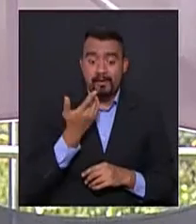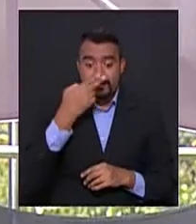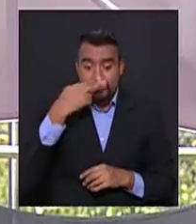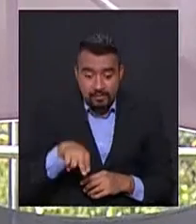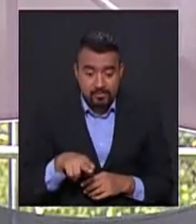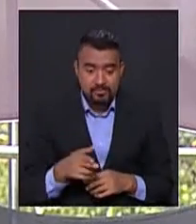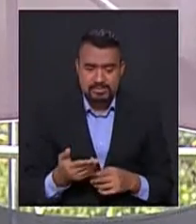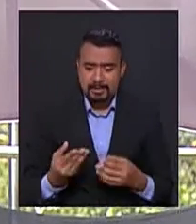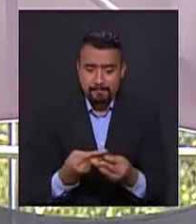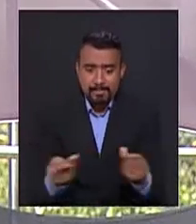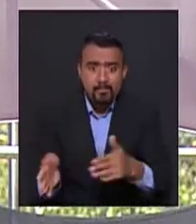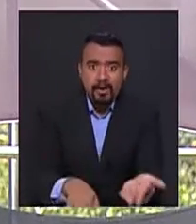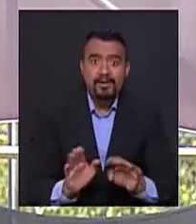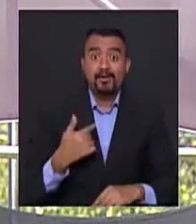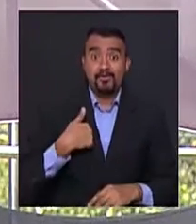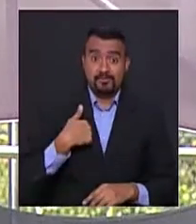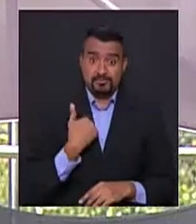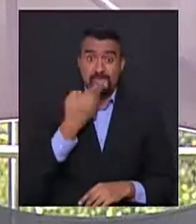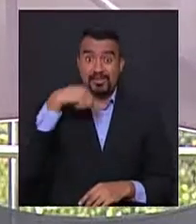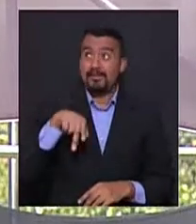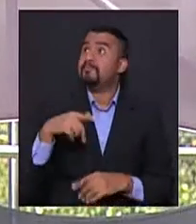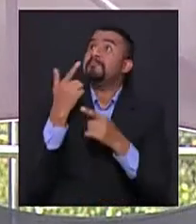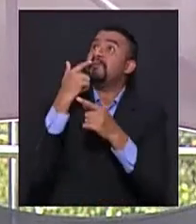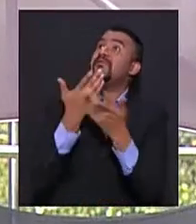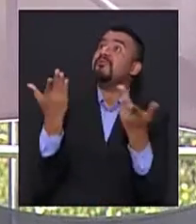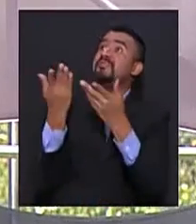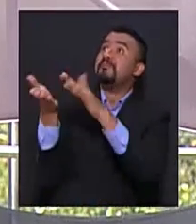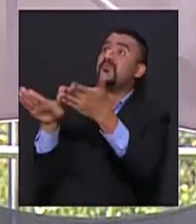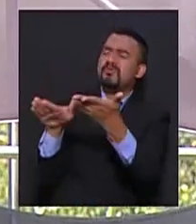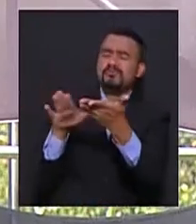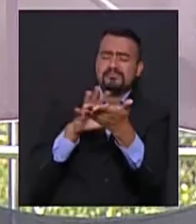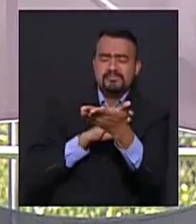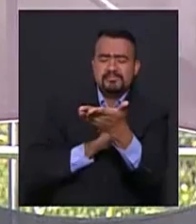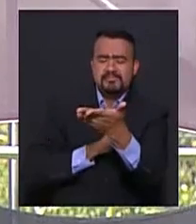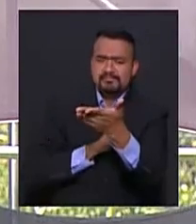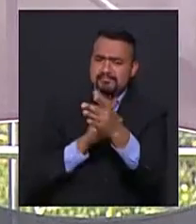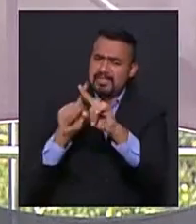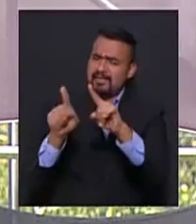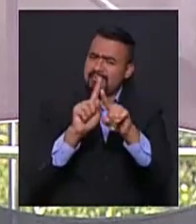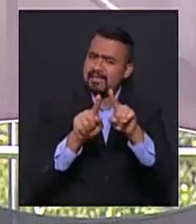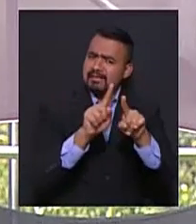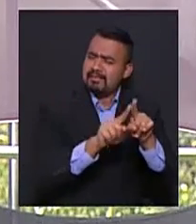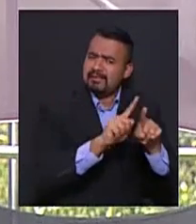sus hijos. Y los hijos que tuvieron que seguir viviendo sin sus padres.